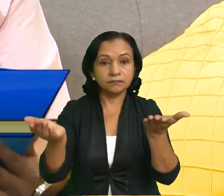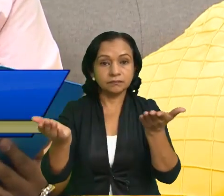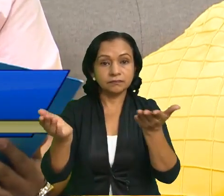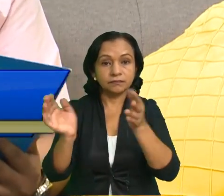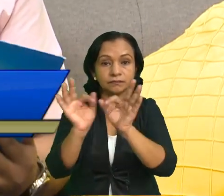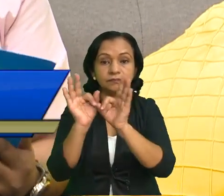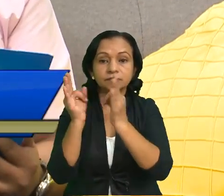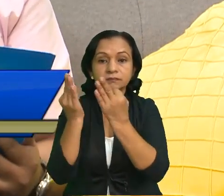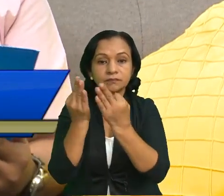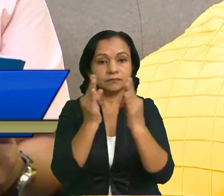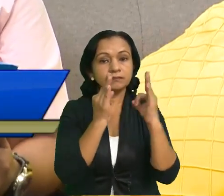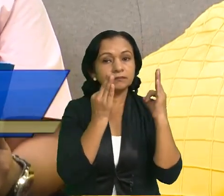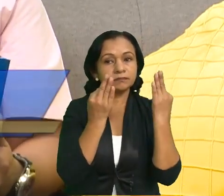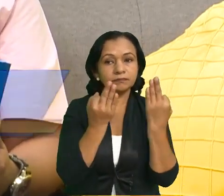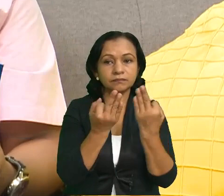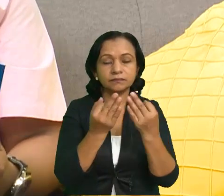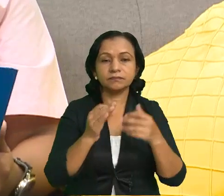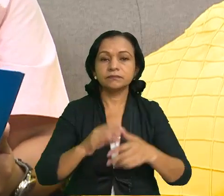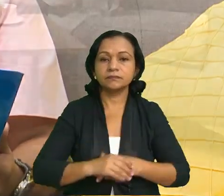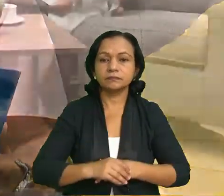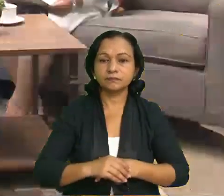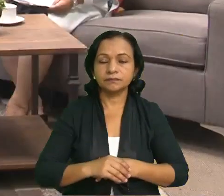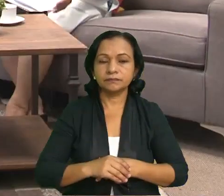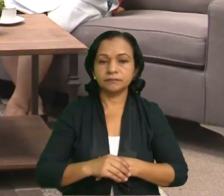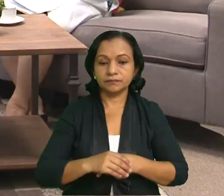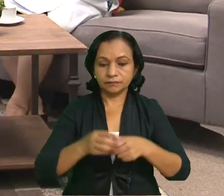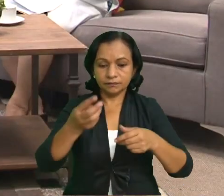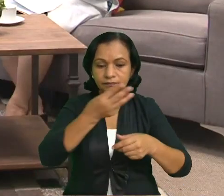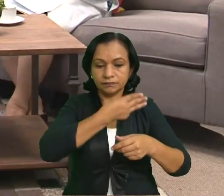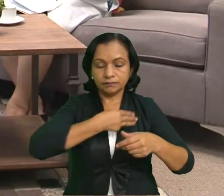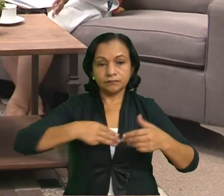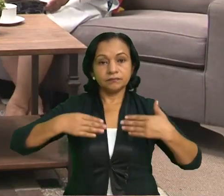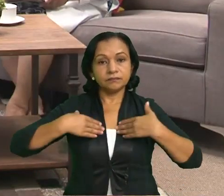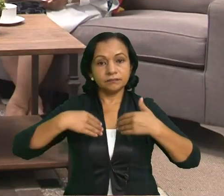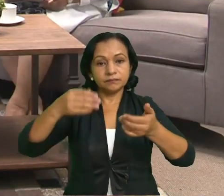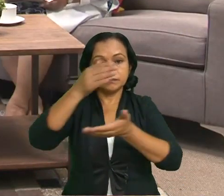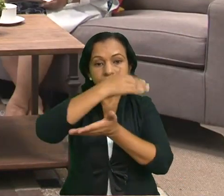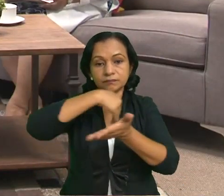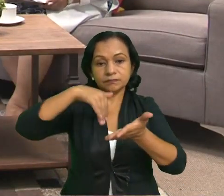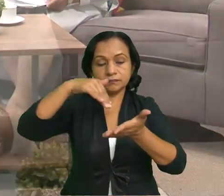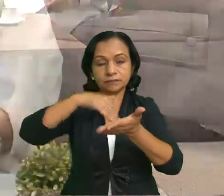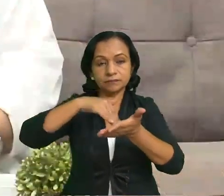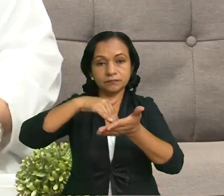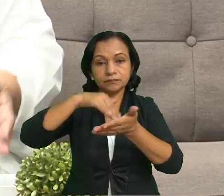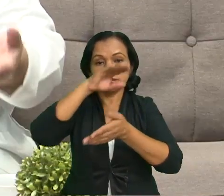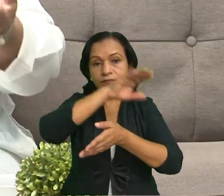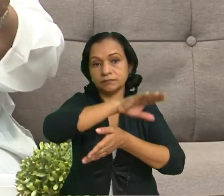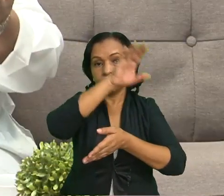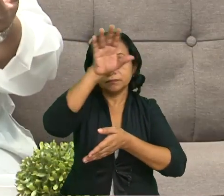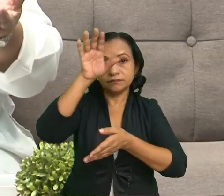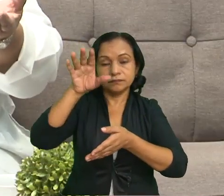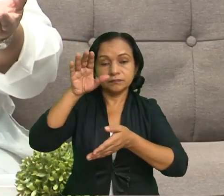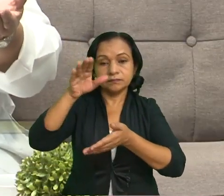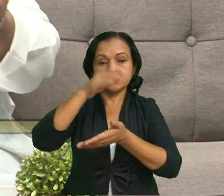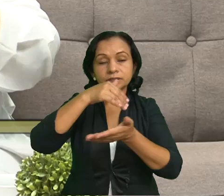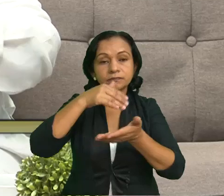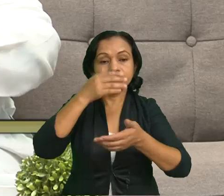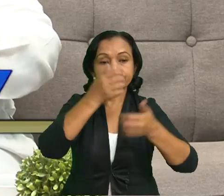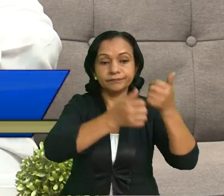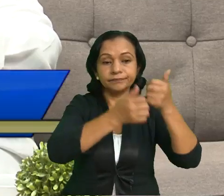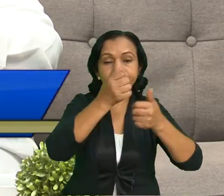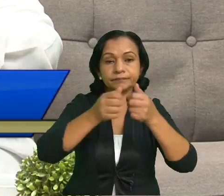de las familias si nosotros realmente las cabeceras departamentales de los celulares que fueron afectados es donde las